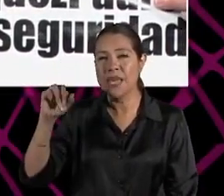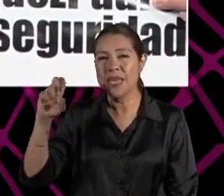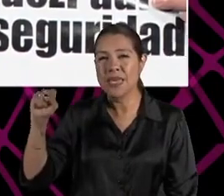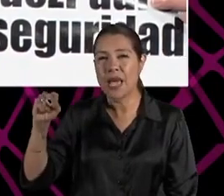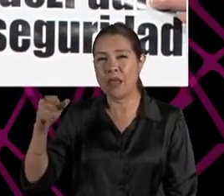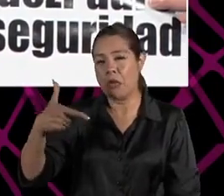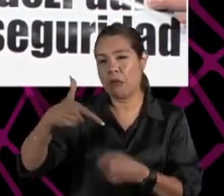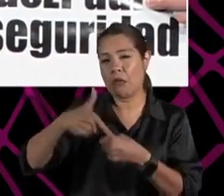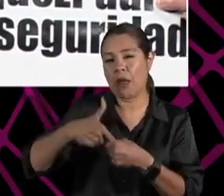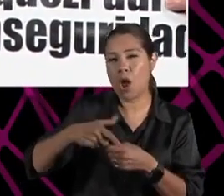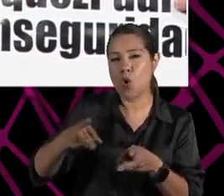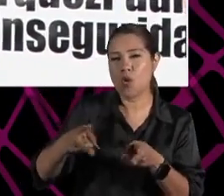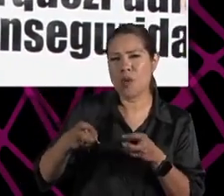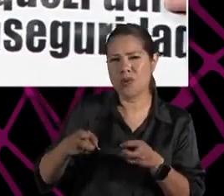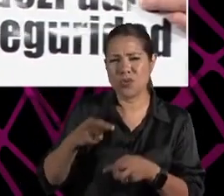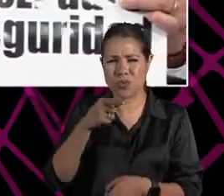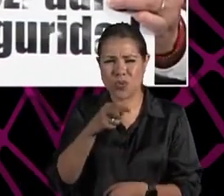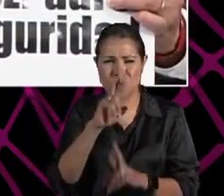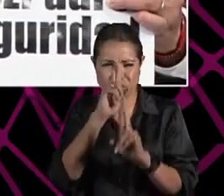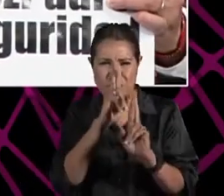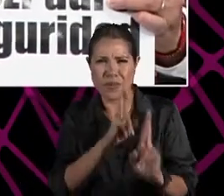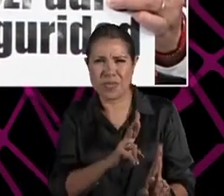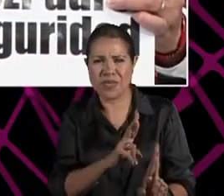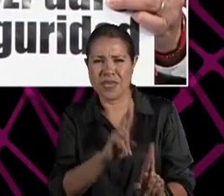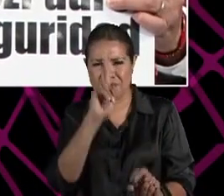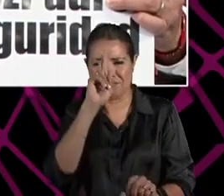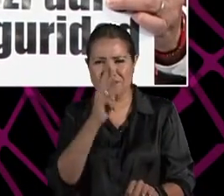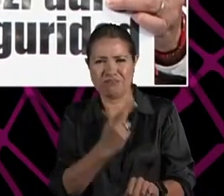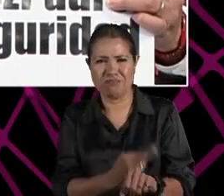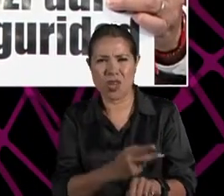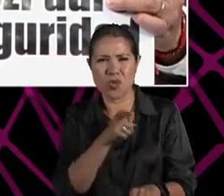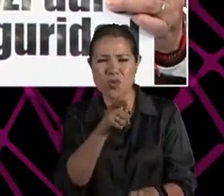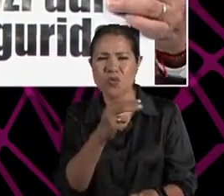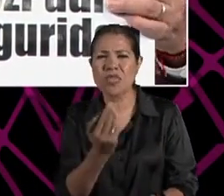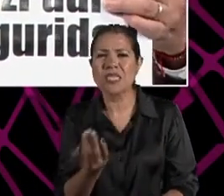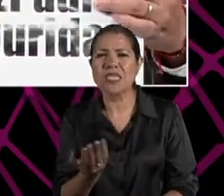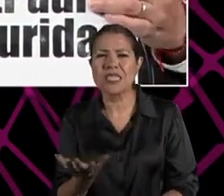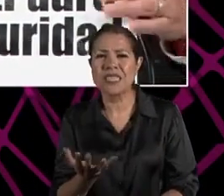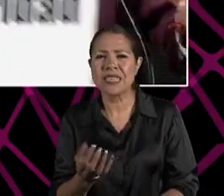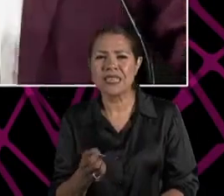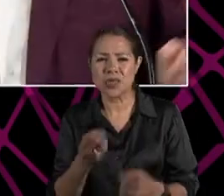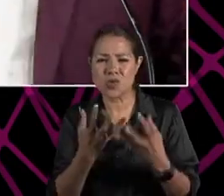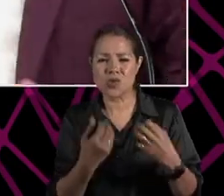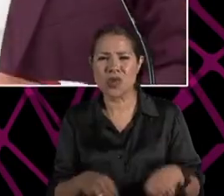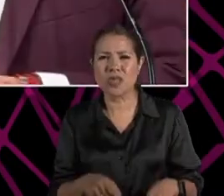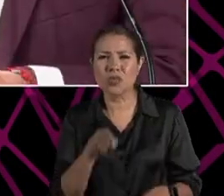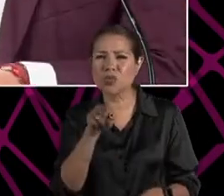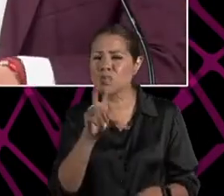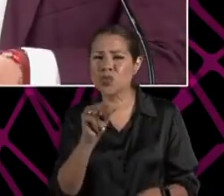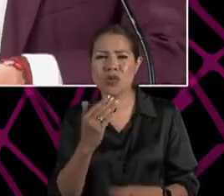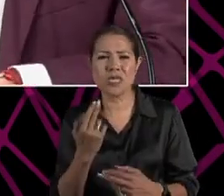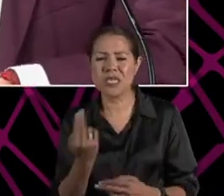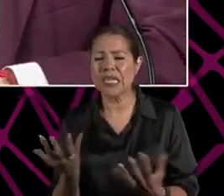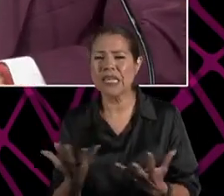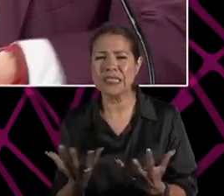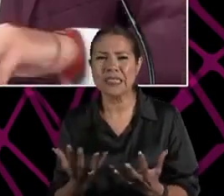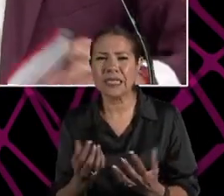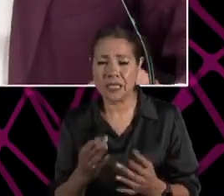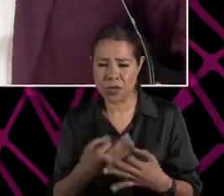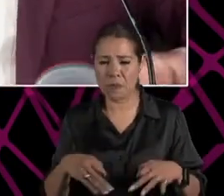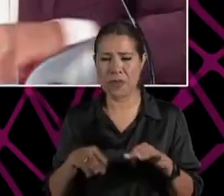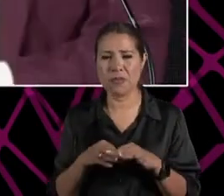del huachicol. Asume responsabilidad en lo que hiciste, sobre todo en lo que dejaste de hacer, que eso es lo